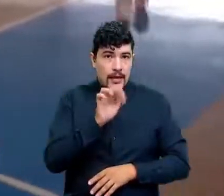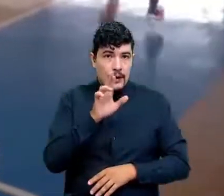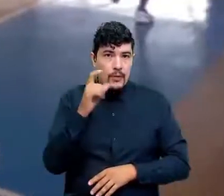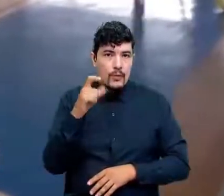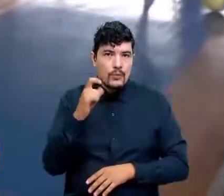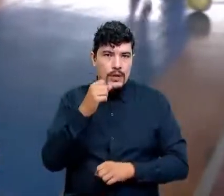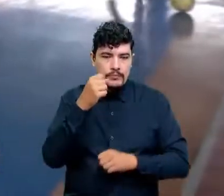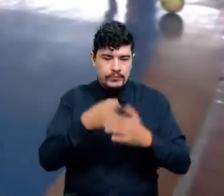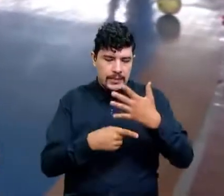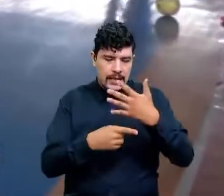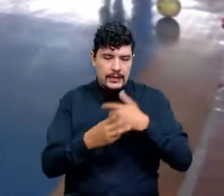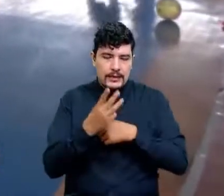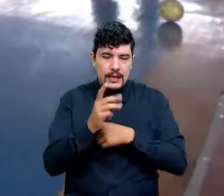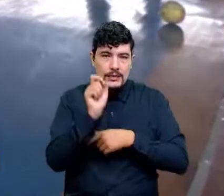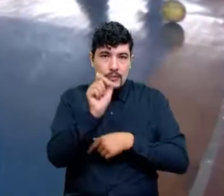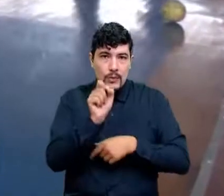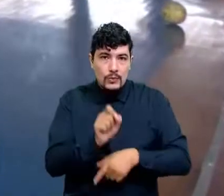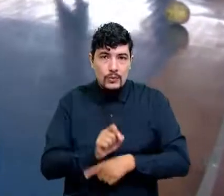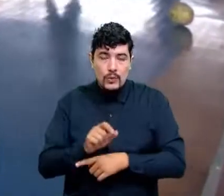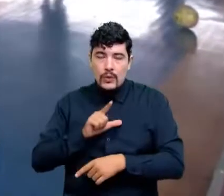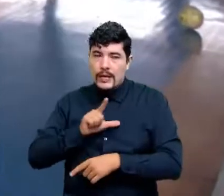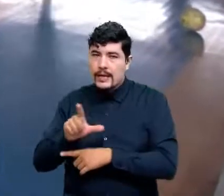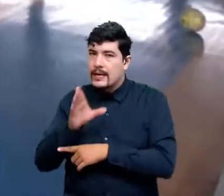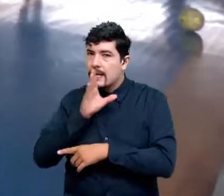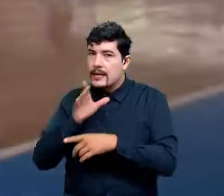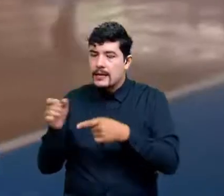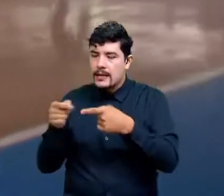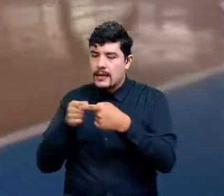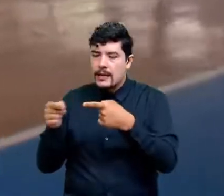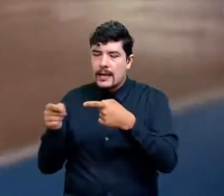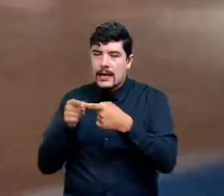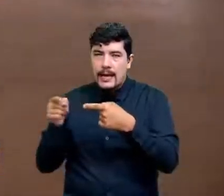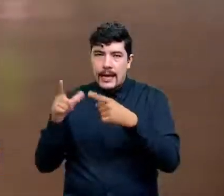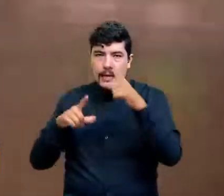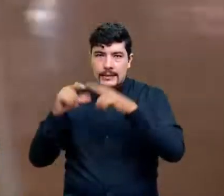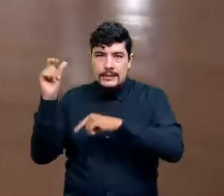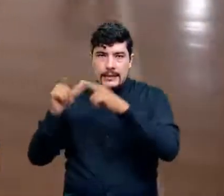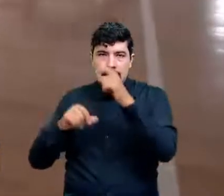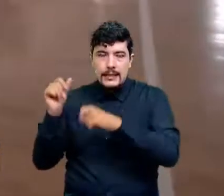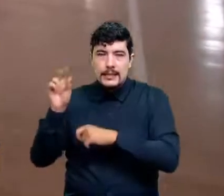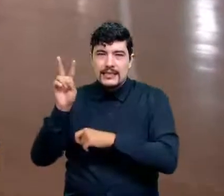clasificación con 3 puntos. El grupo lo lidera Estrellas del Deporte de Cúcuta con 7 puntos.